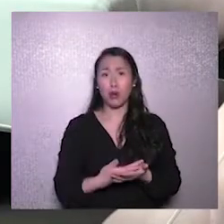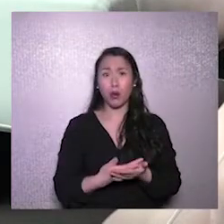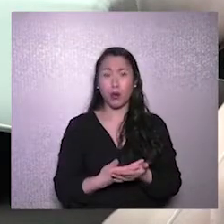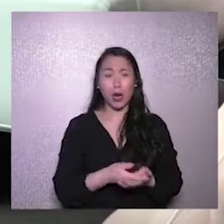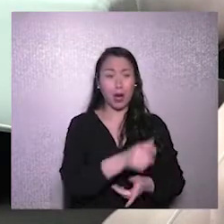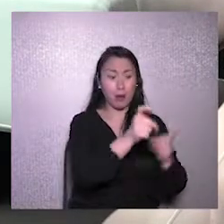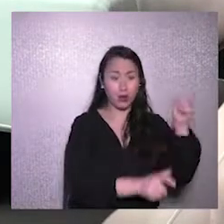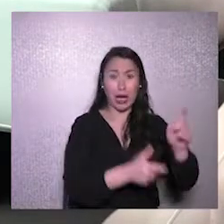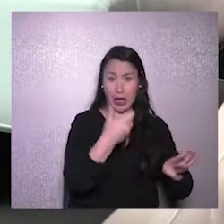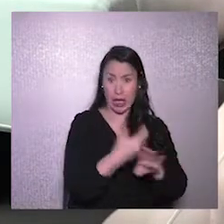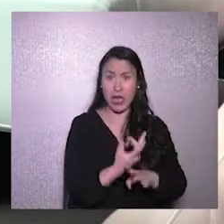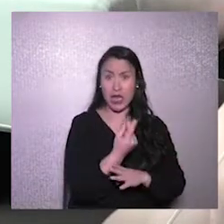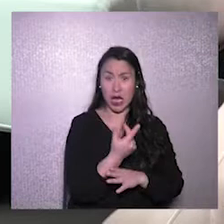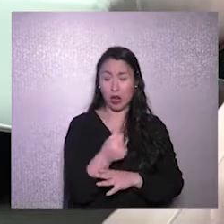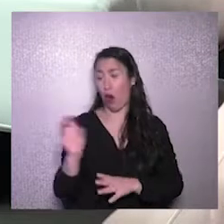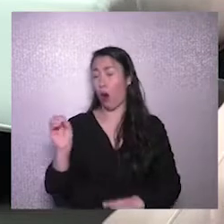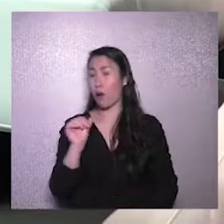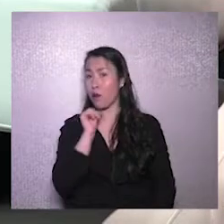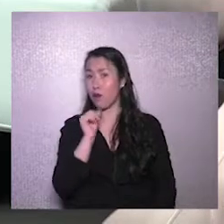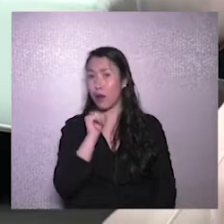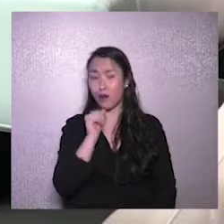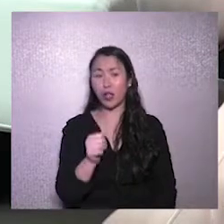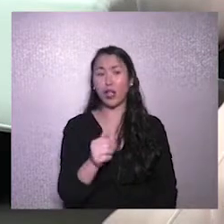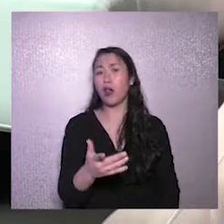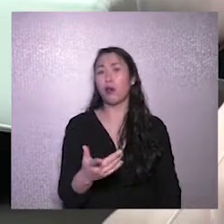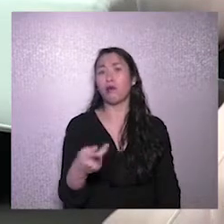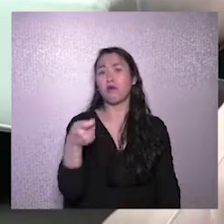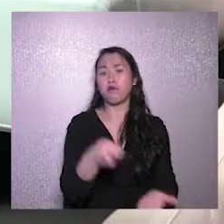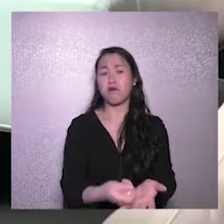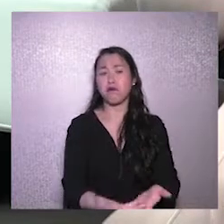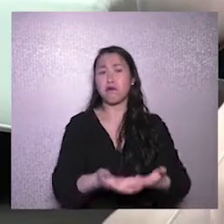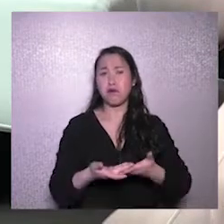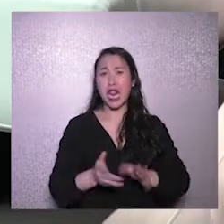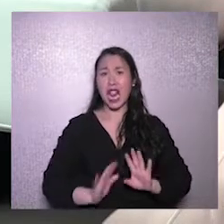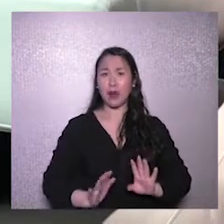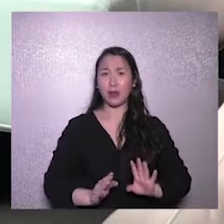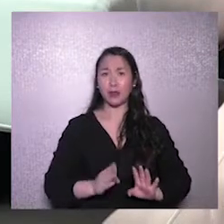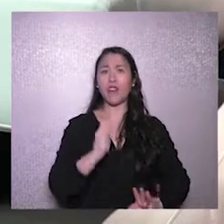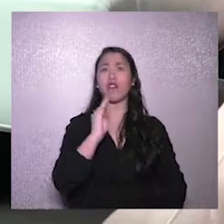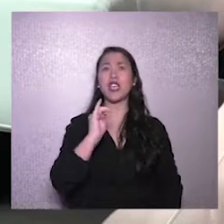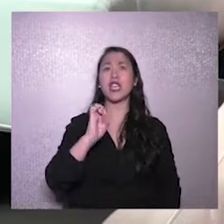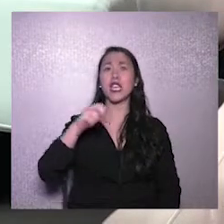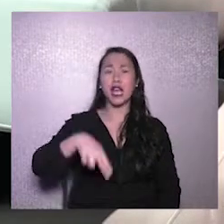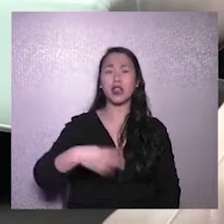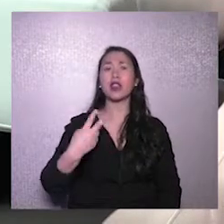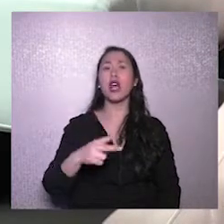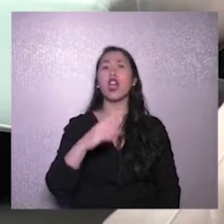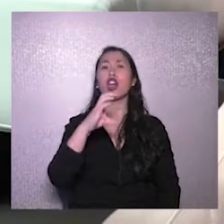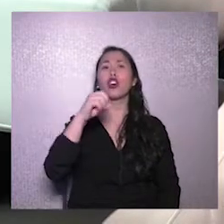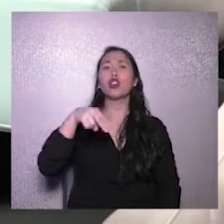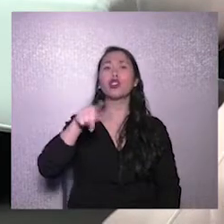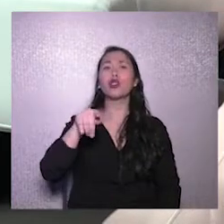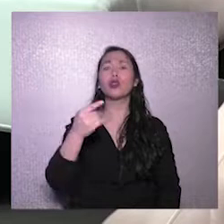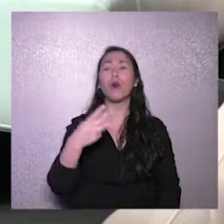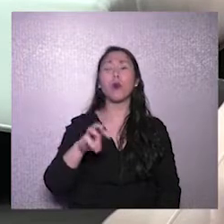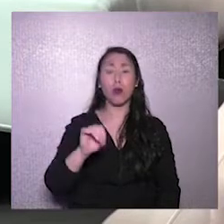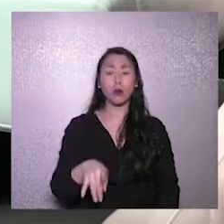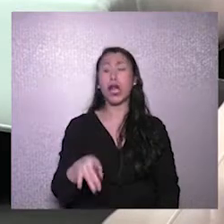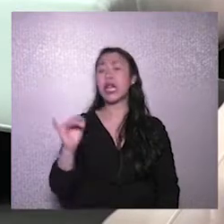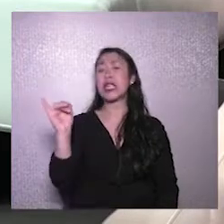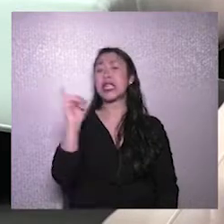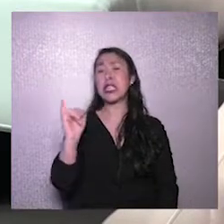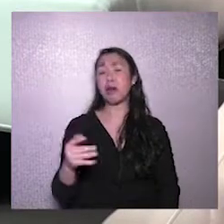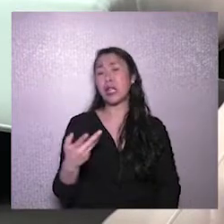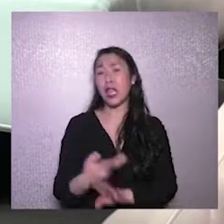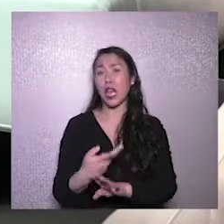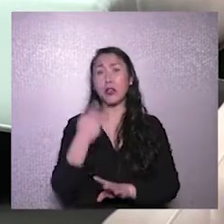con recursos como sin recursos, en un bien de consumo. Y es así que, por ejemplo, una persona, por más ISAPRES que sea, si es que está en